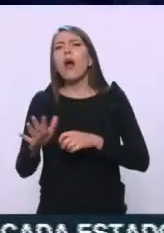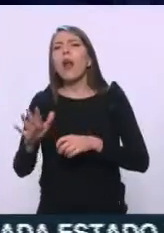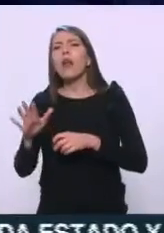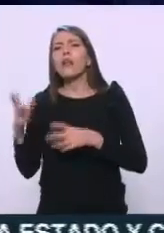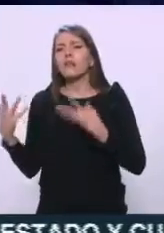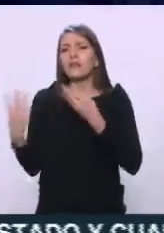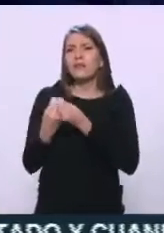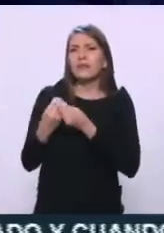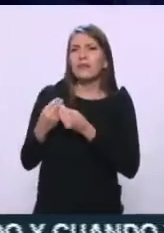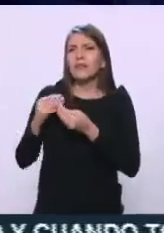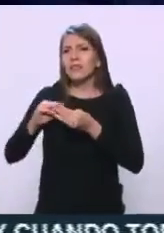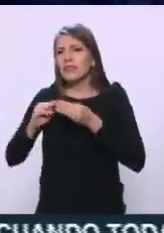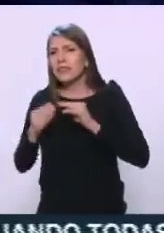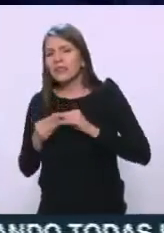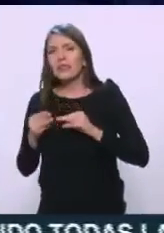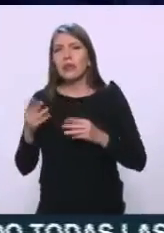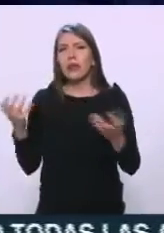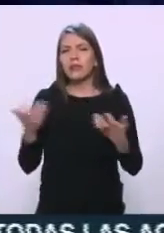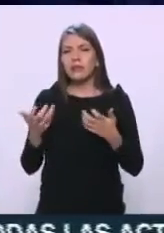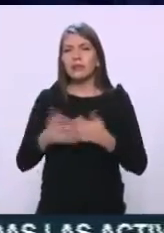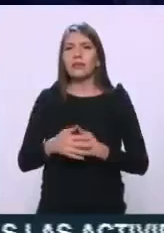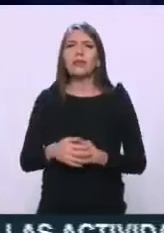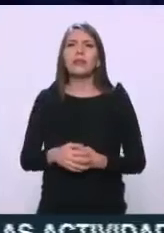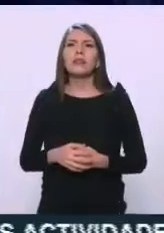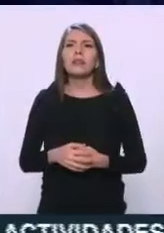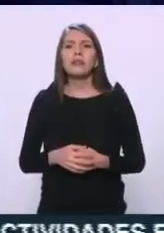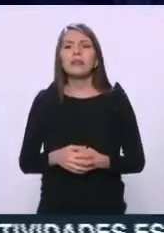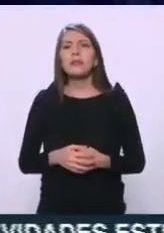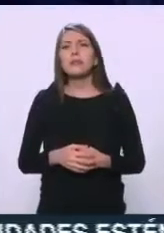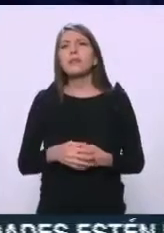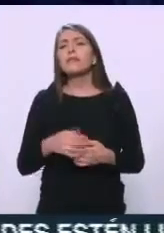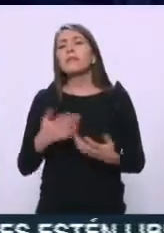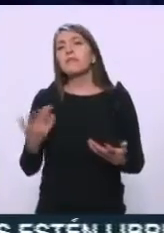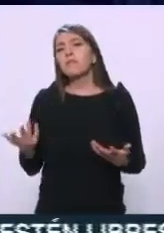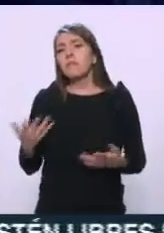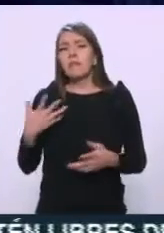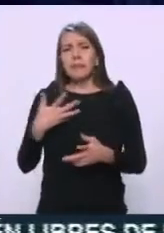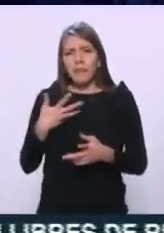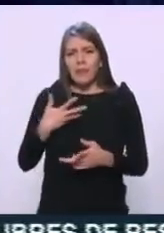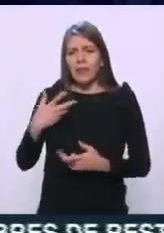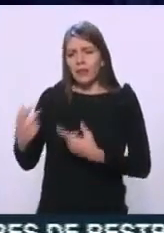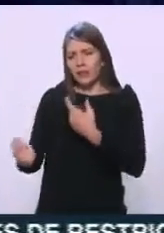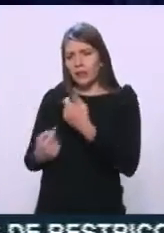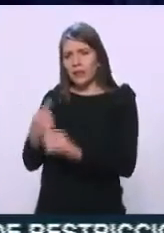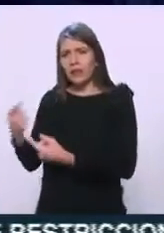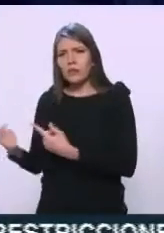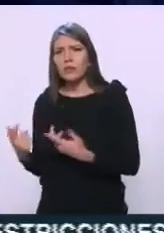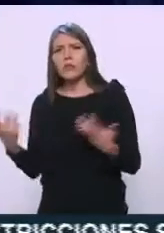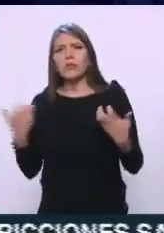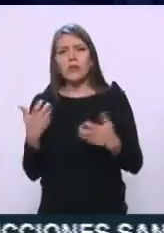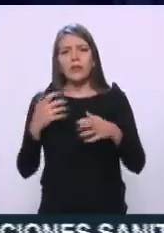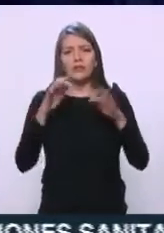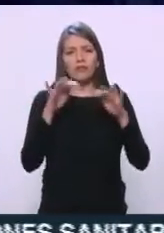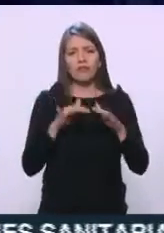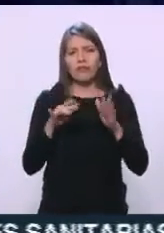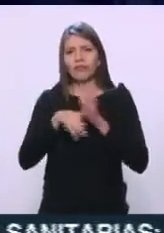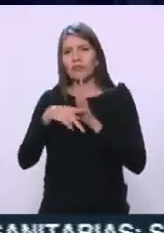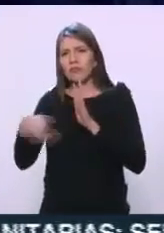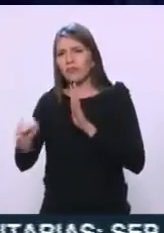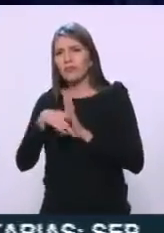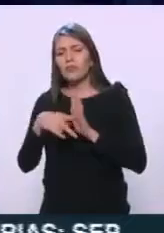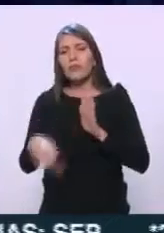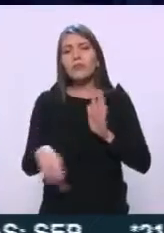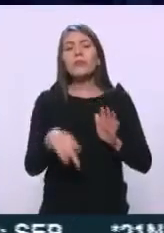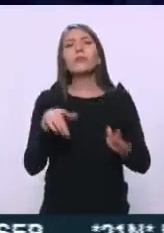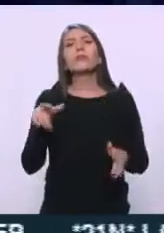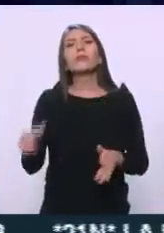los elementos que hacen que esta verdad histórica se caiga. Por ahí ha habido ya algunos columnistas que han mencionado que